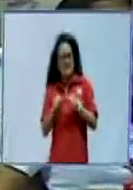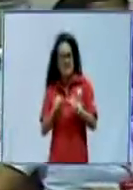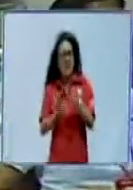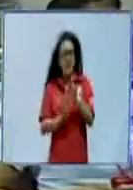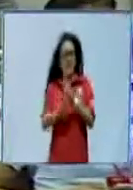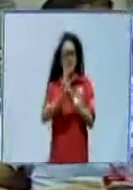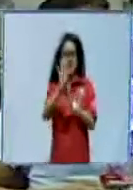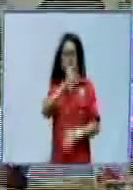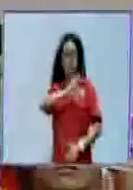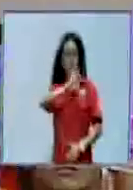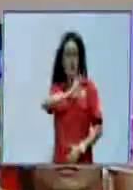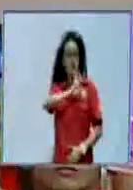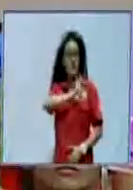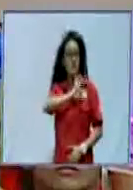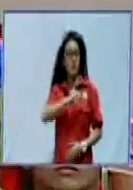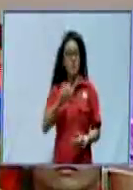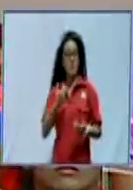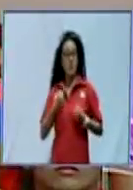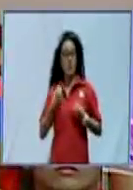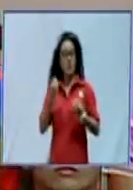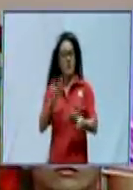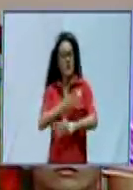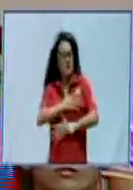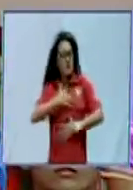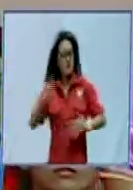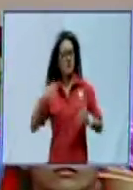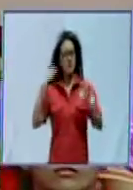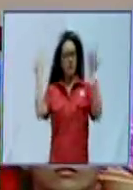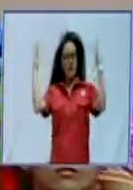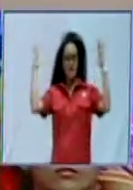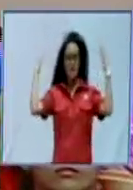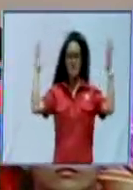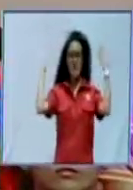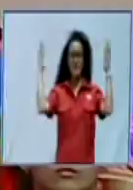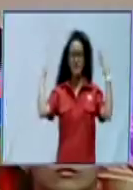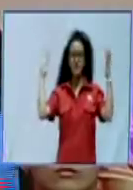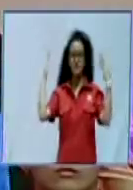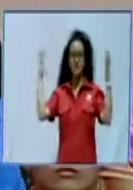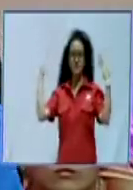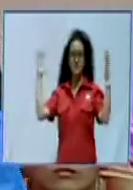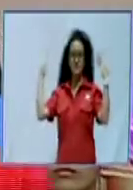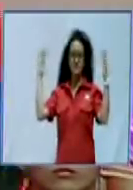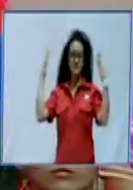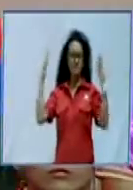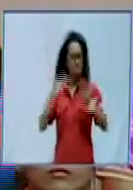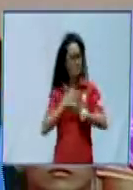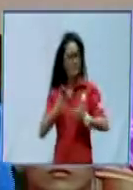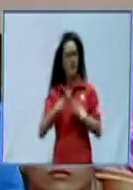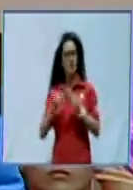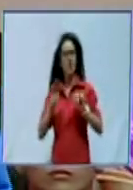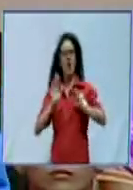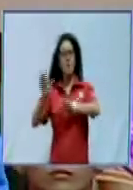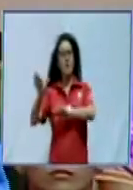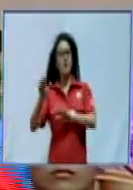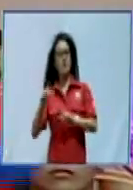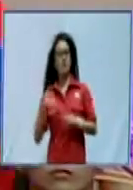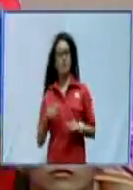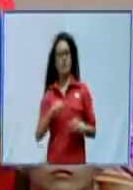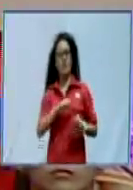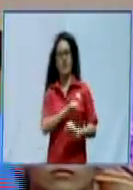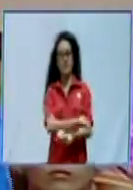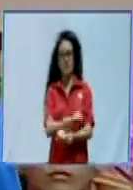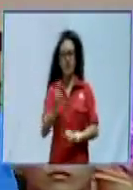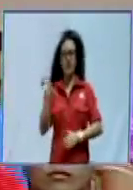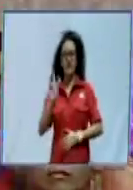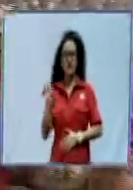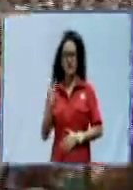del socialismo, pero también es para darle un inmenso aplauso y que cuente con todo el apoyo de las misiones venezolanas,